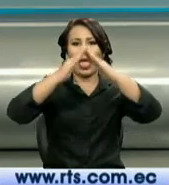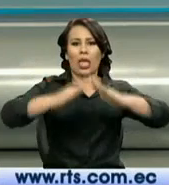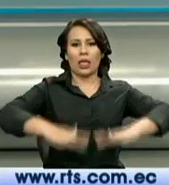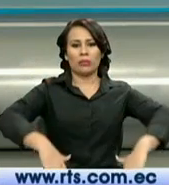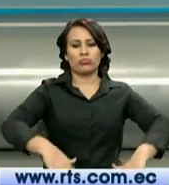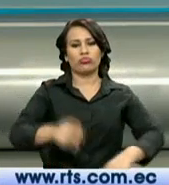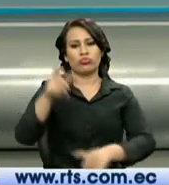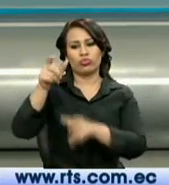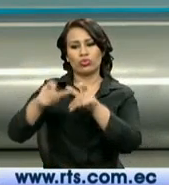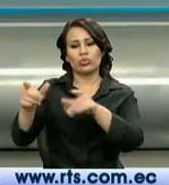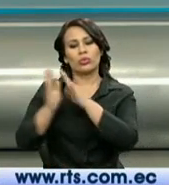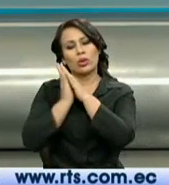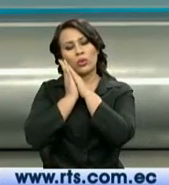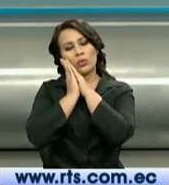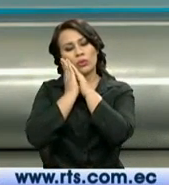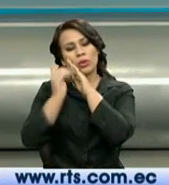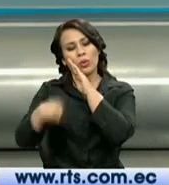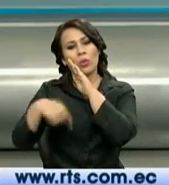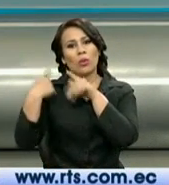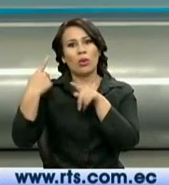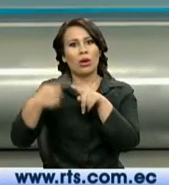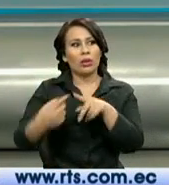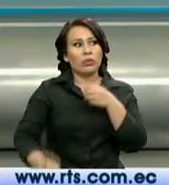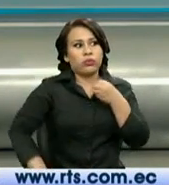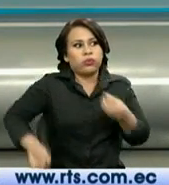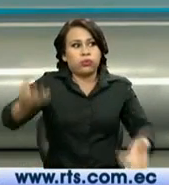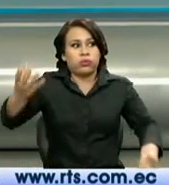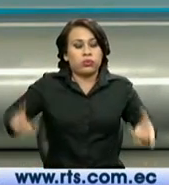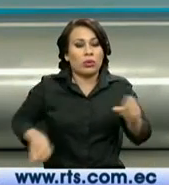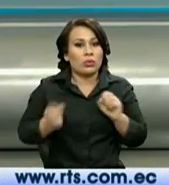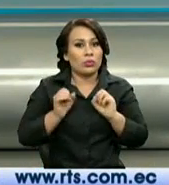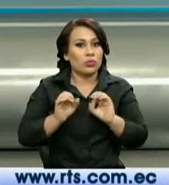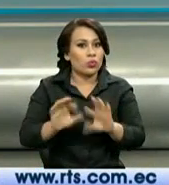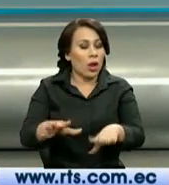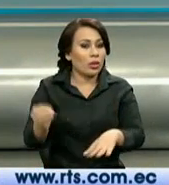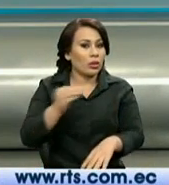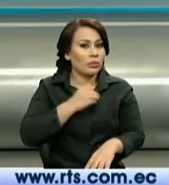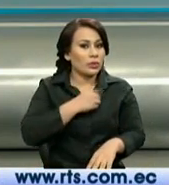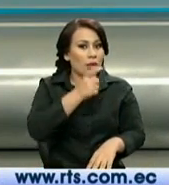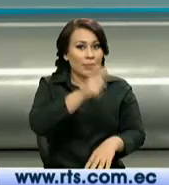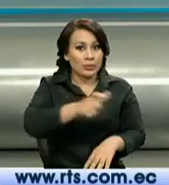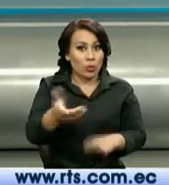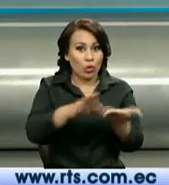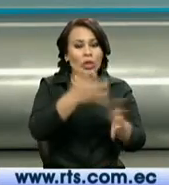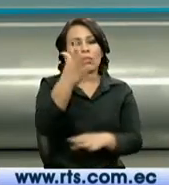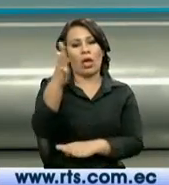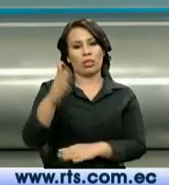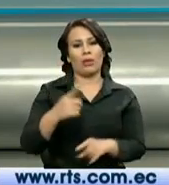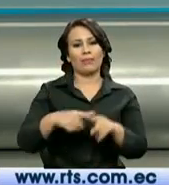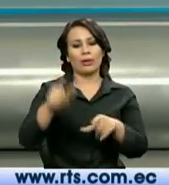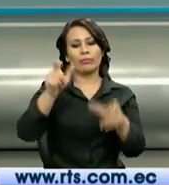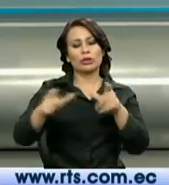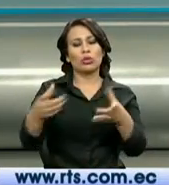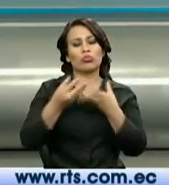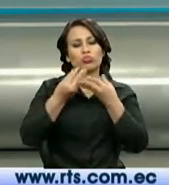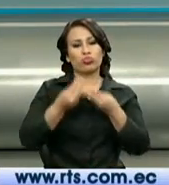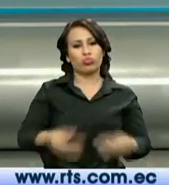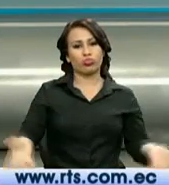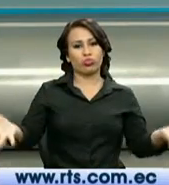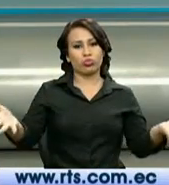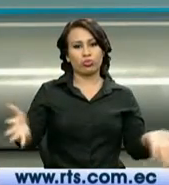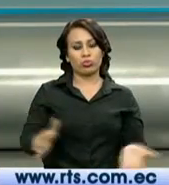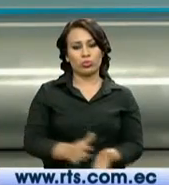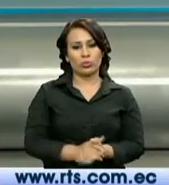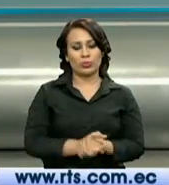habitantes estaban dormidos cuando ocurrió el siniestro. Por fortuna, no se reportaron víctimas mortales, pero los afectados perdieron todas sus